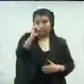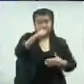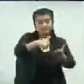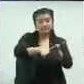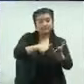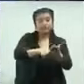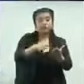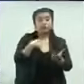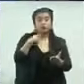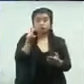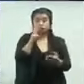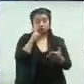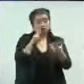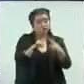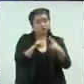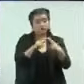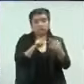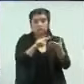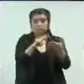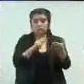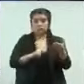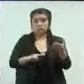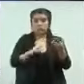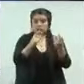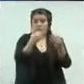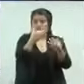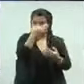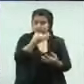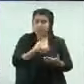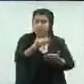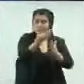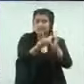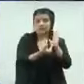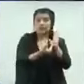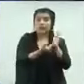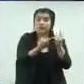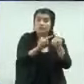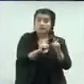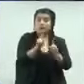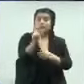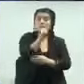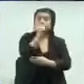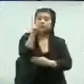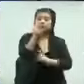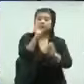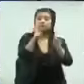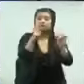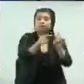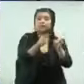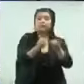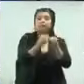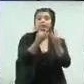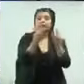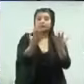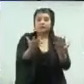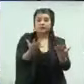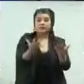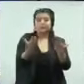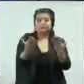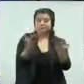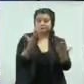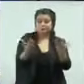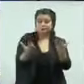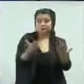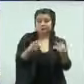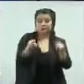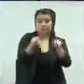visto personalmente y su veracidad, lo que sí podemos subrayar, si las fechas coinciden con lo